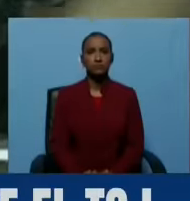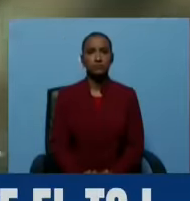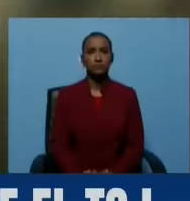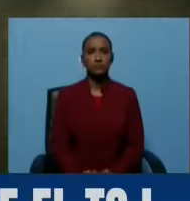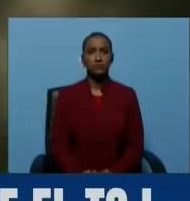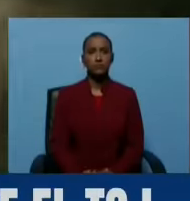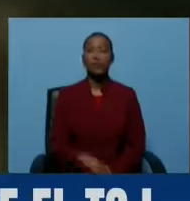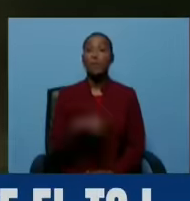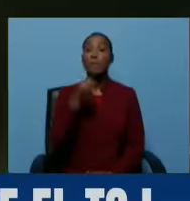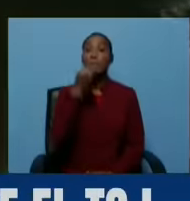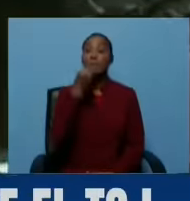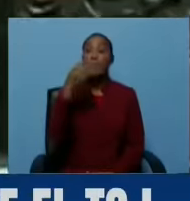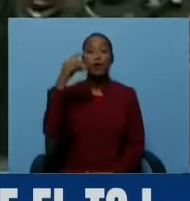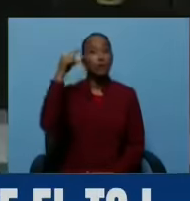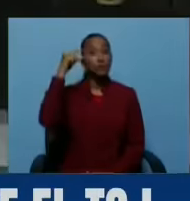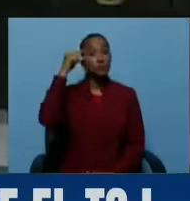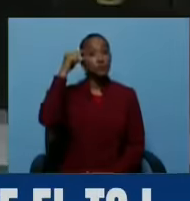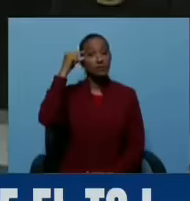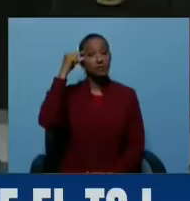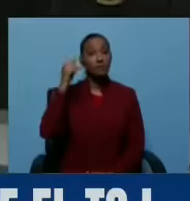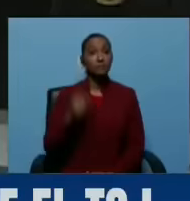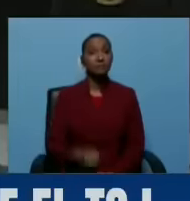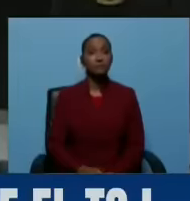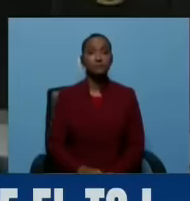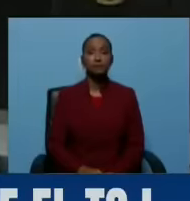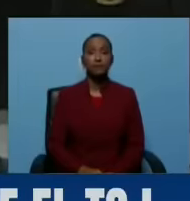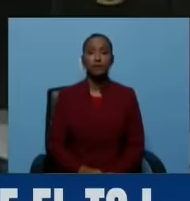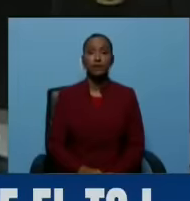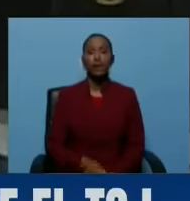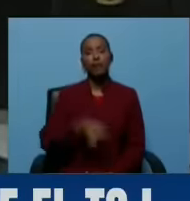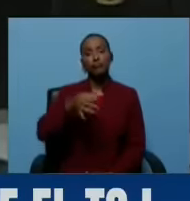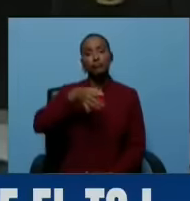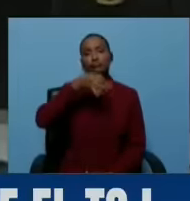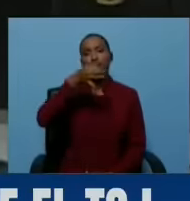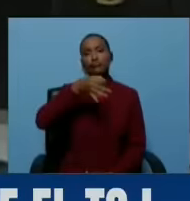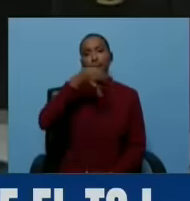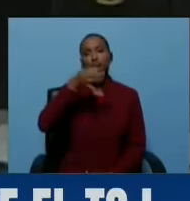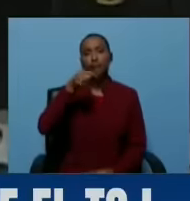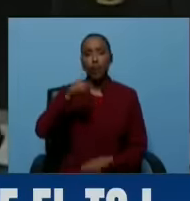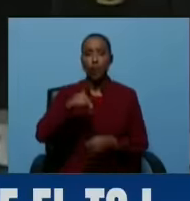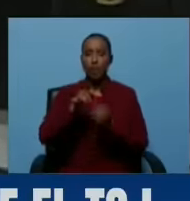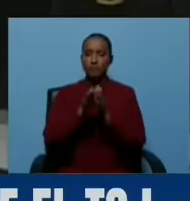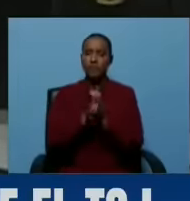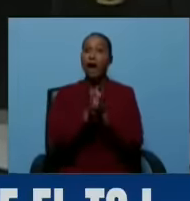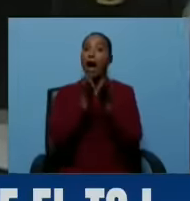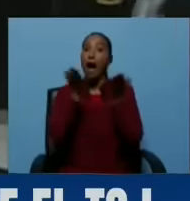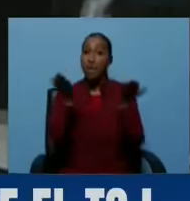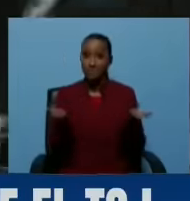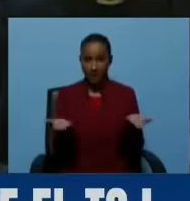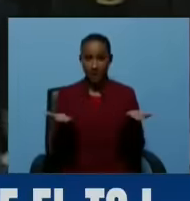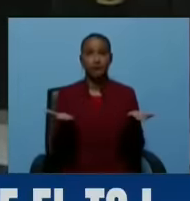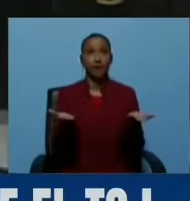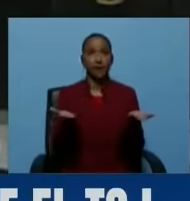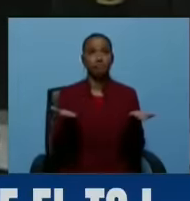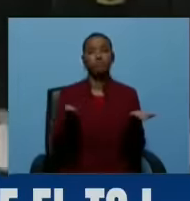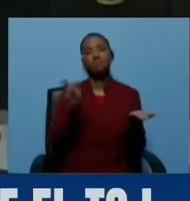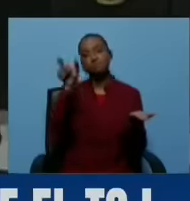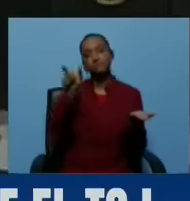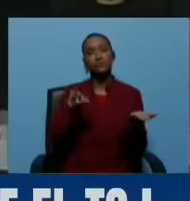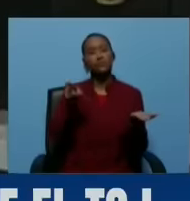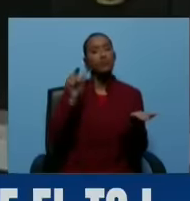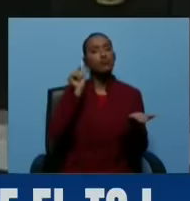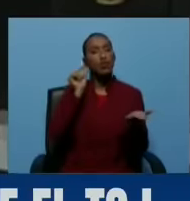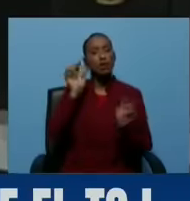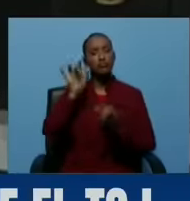Buenos días. Se declara abierto el acto. Ciudadana secretaria, sírvase anunciar el objeto